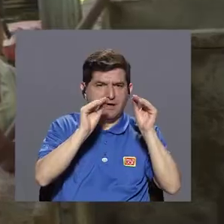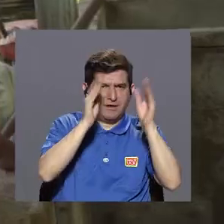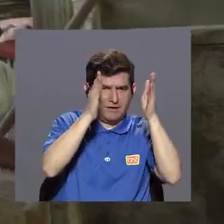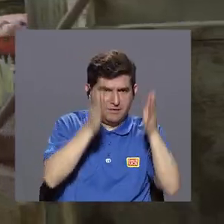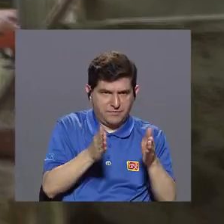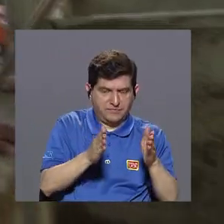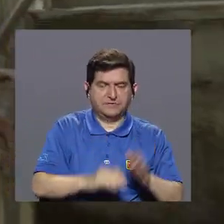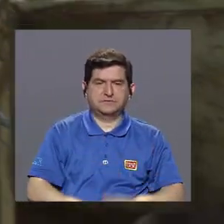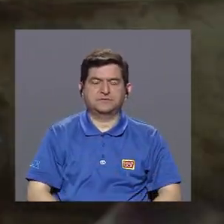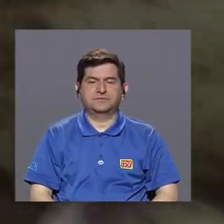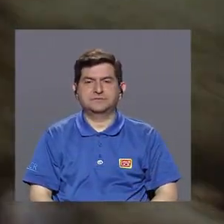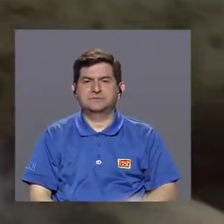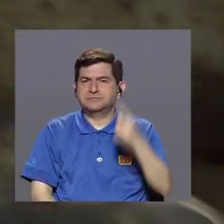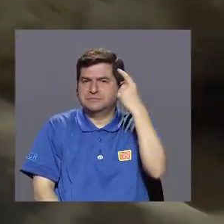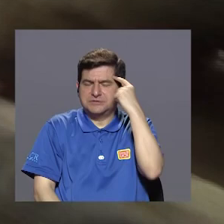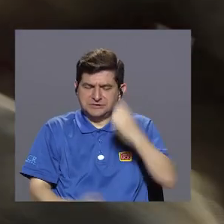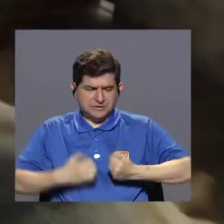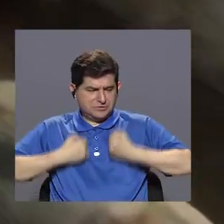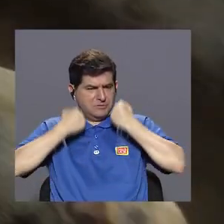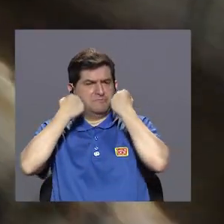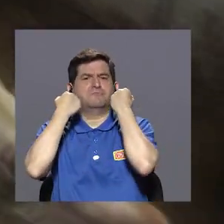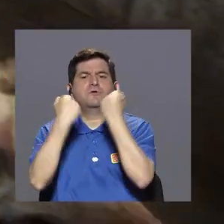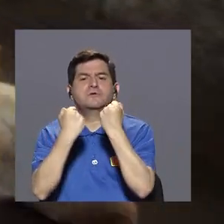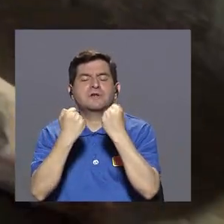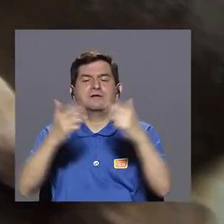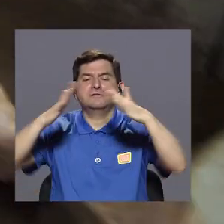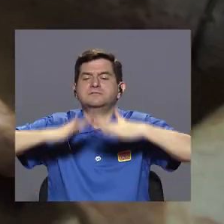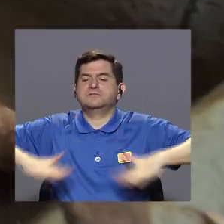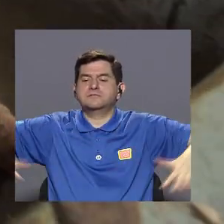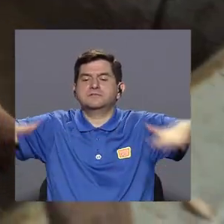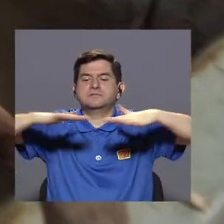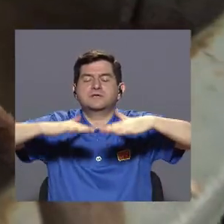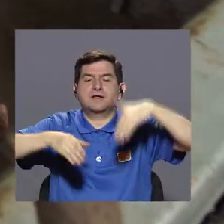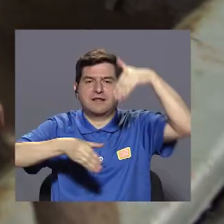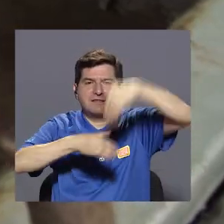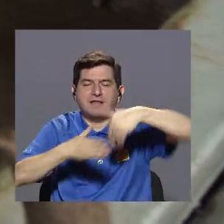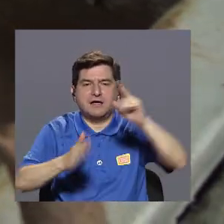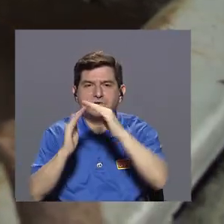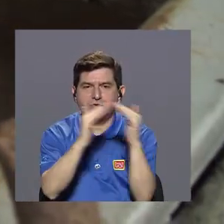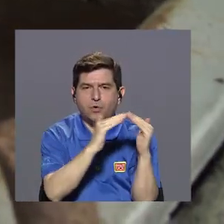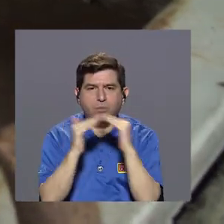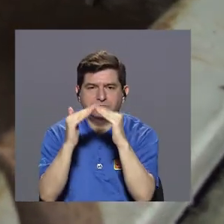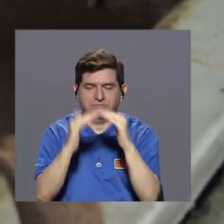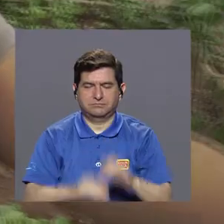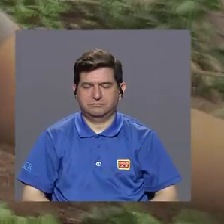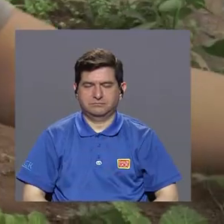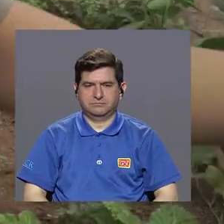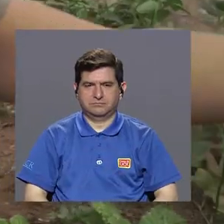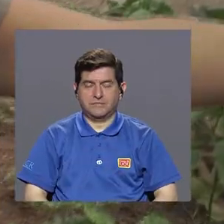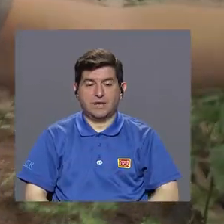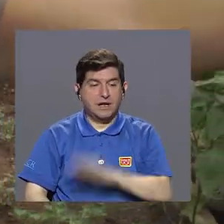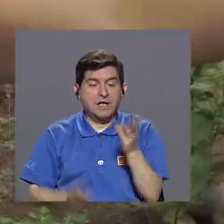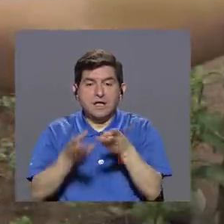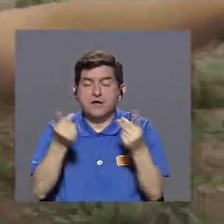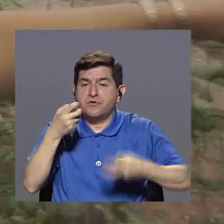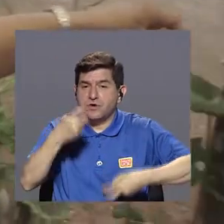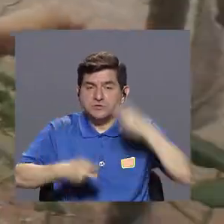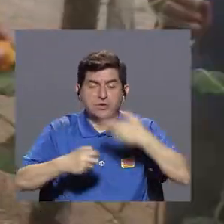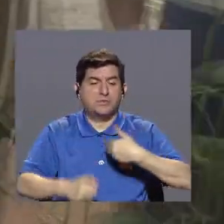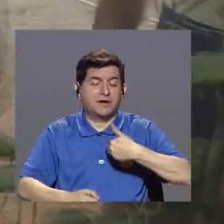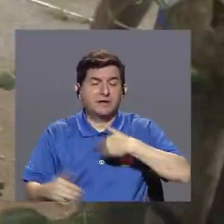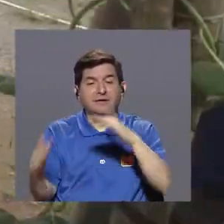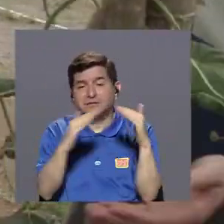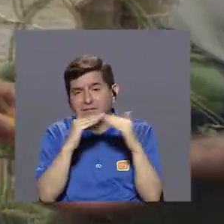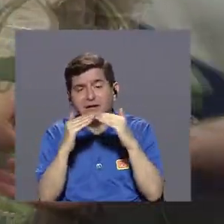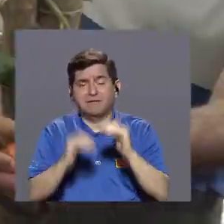académico para fortalecer esos espacios en las comunidades, digamos, y resolver los problemas de